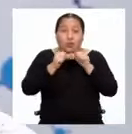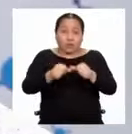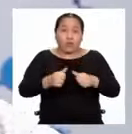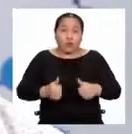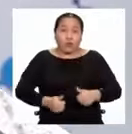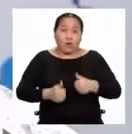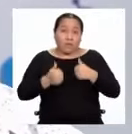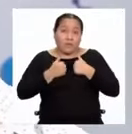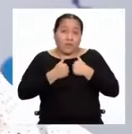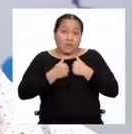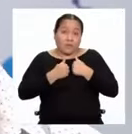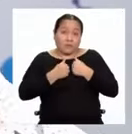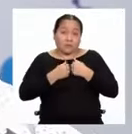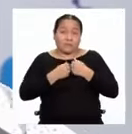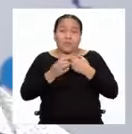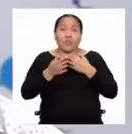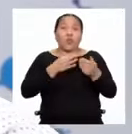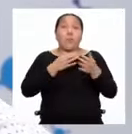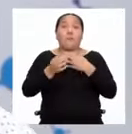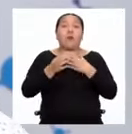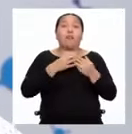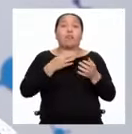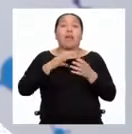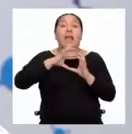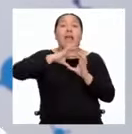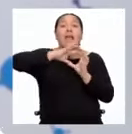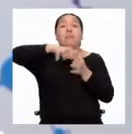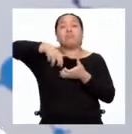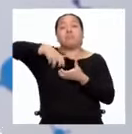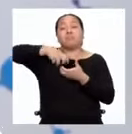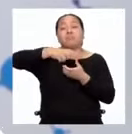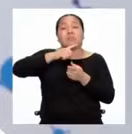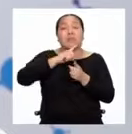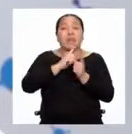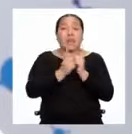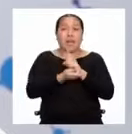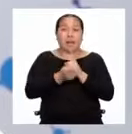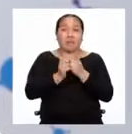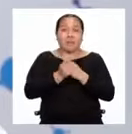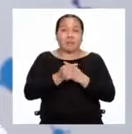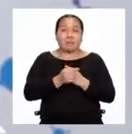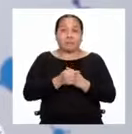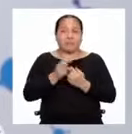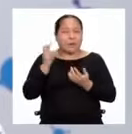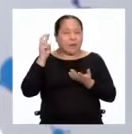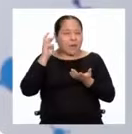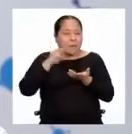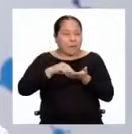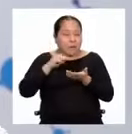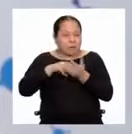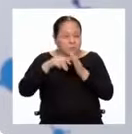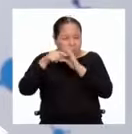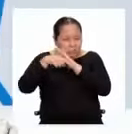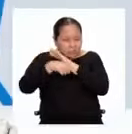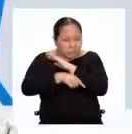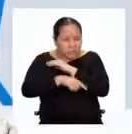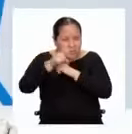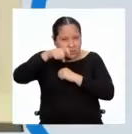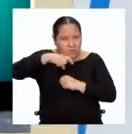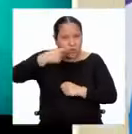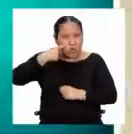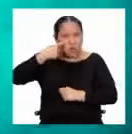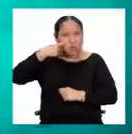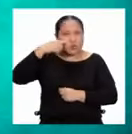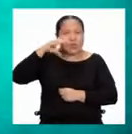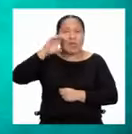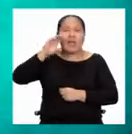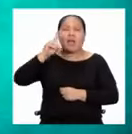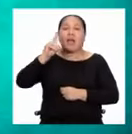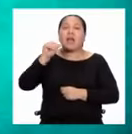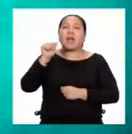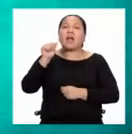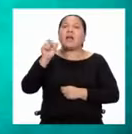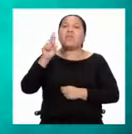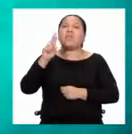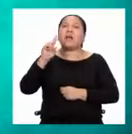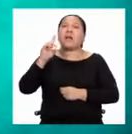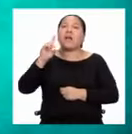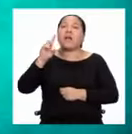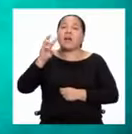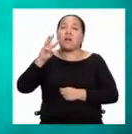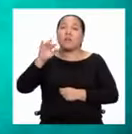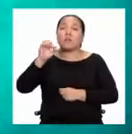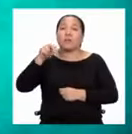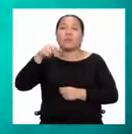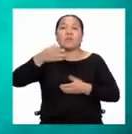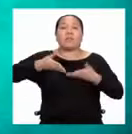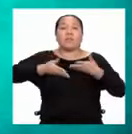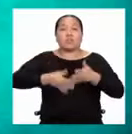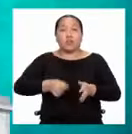a profundizar en el tema, es necesario conocer un poco más a Charles Darwin. Charles Darwin nació el 12 de